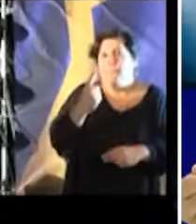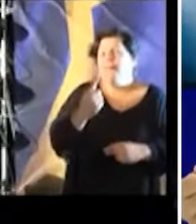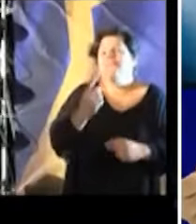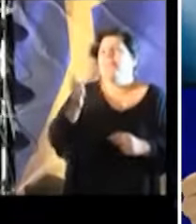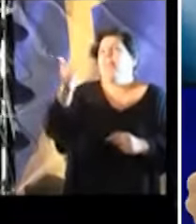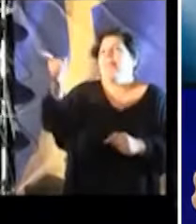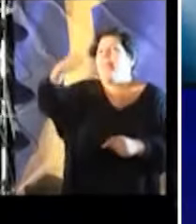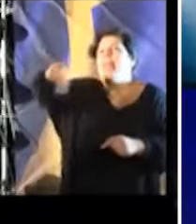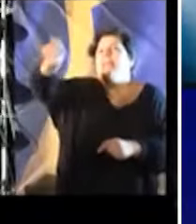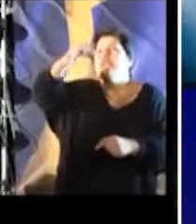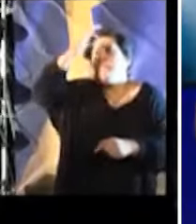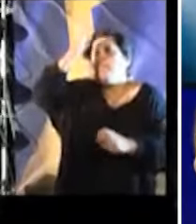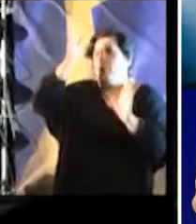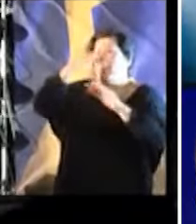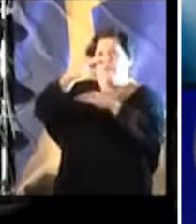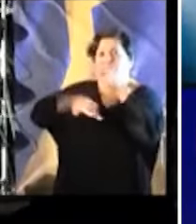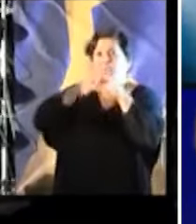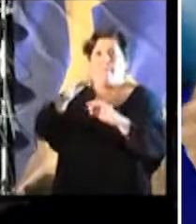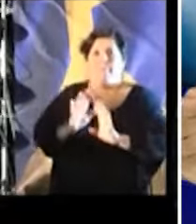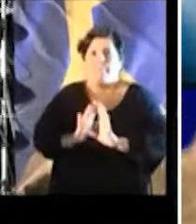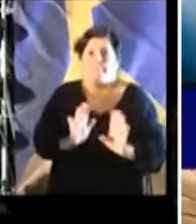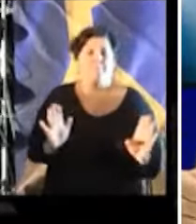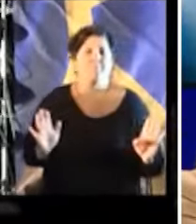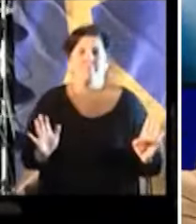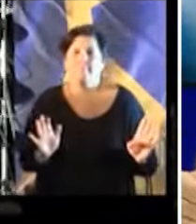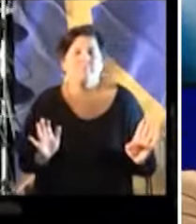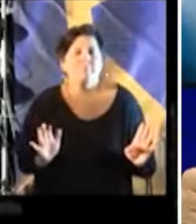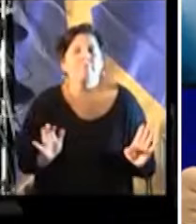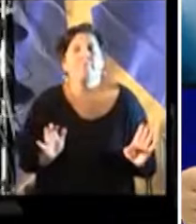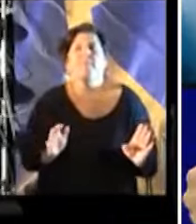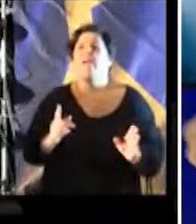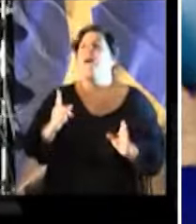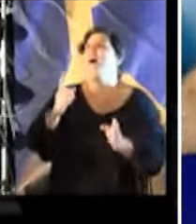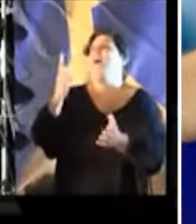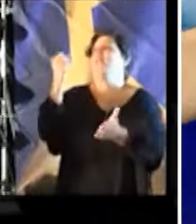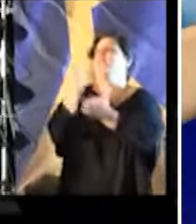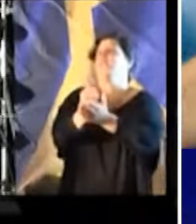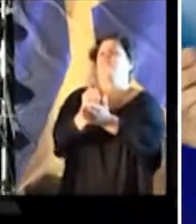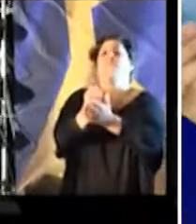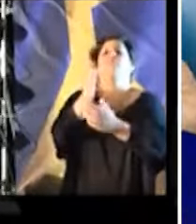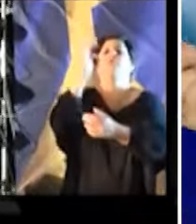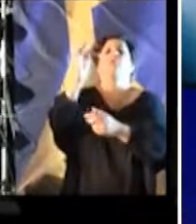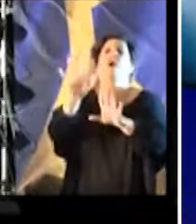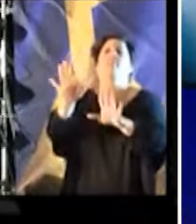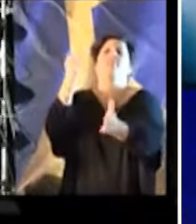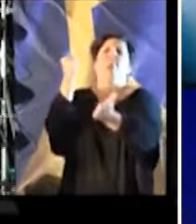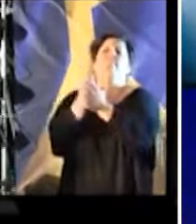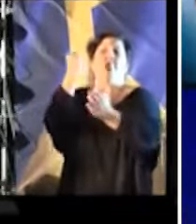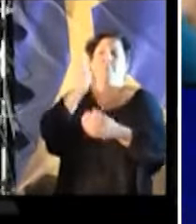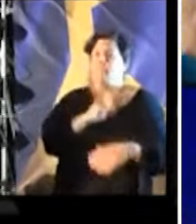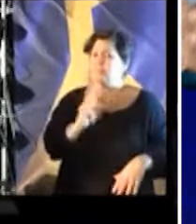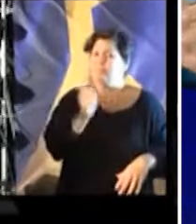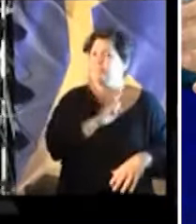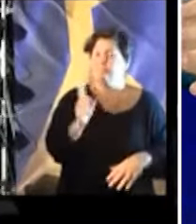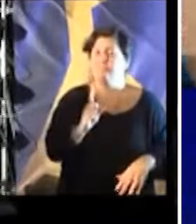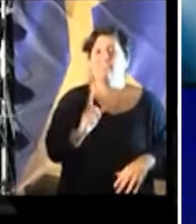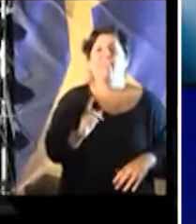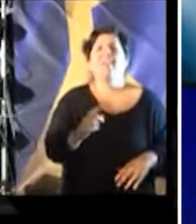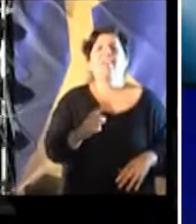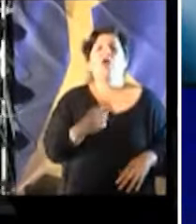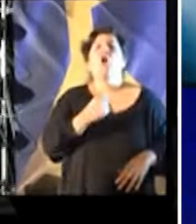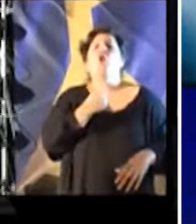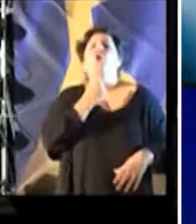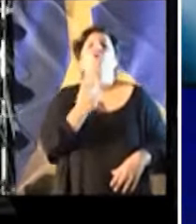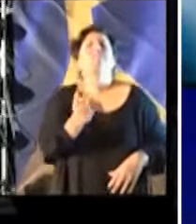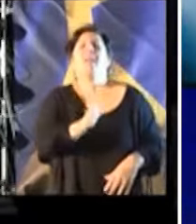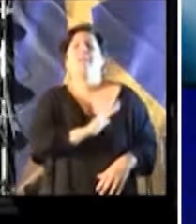compra de los litros de agua recomendados, asegurando la compra, que aparte ahí es una forma directa de que una